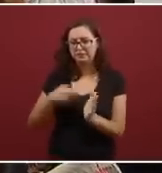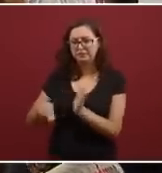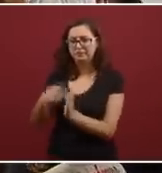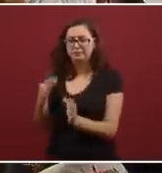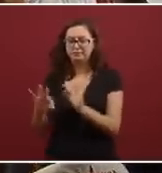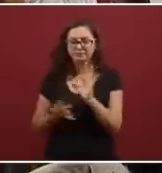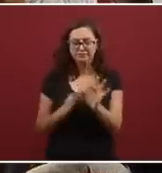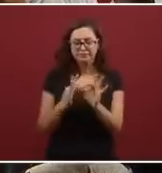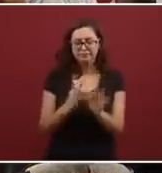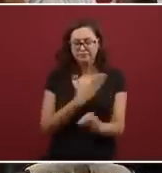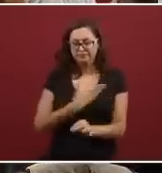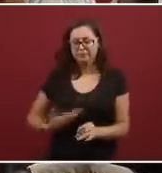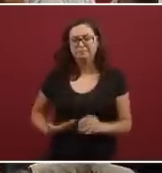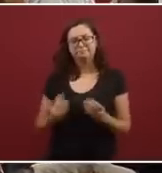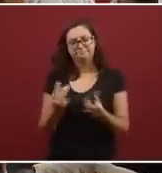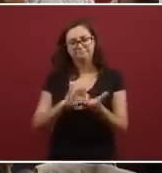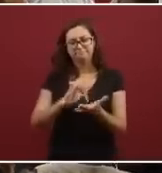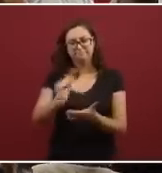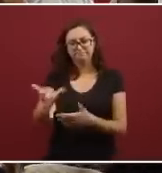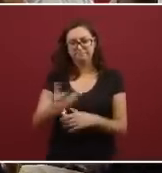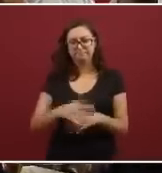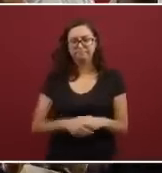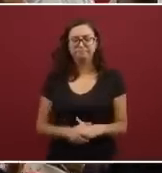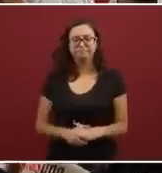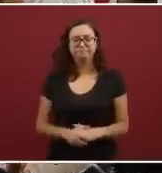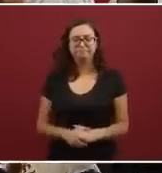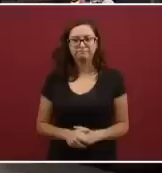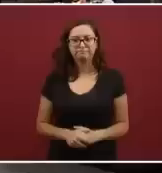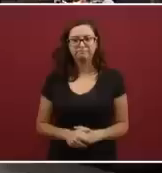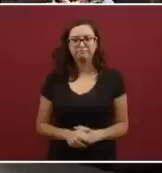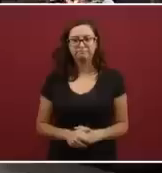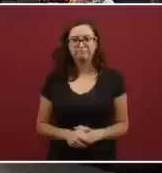Es Juan, señor presidente, y muchas gracias por recibir el mensaje.